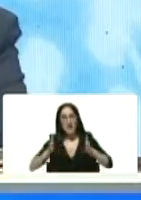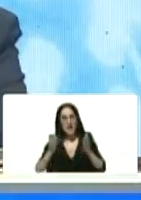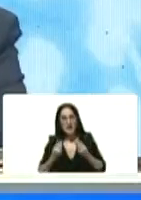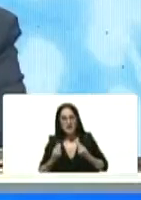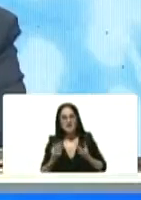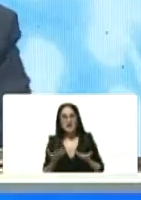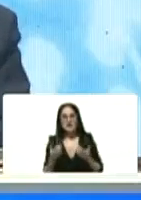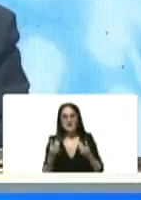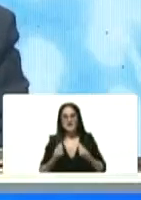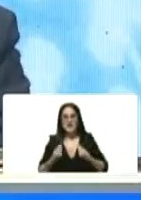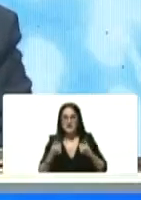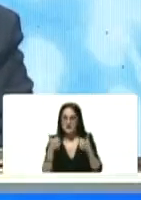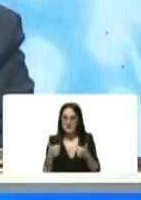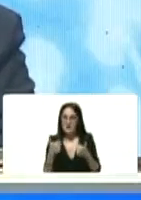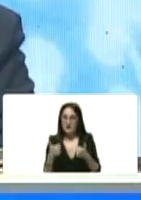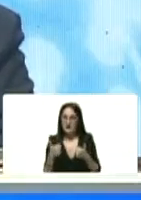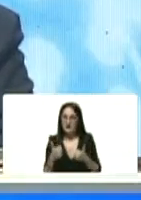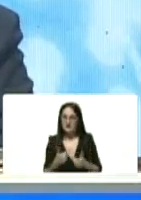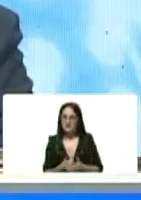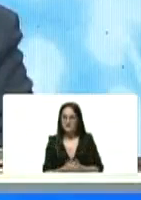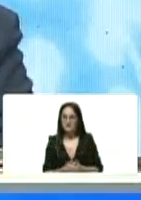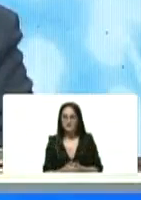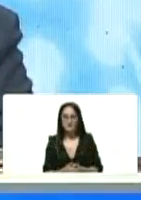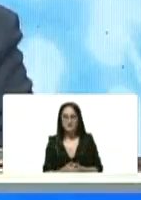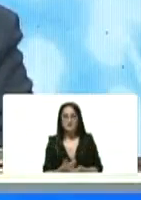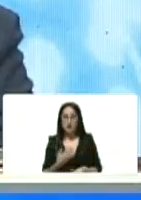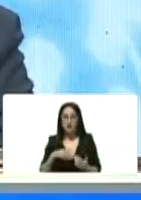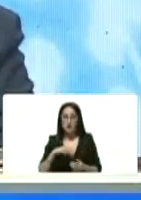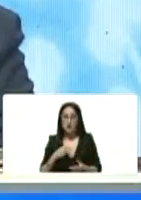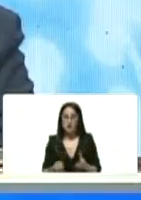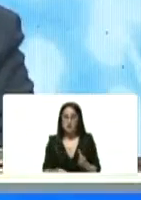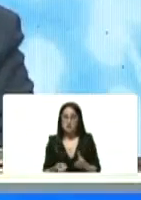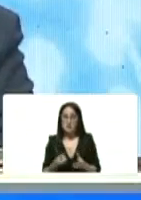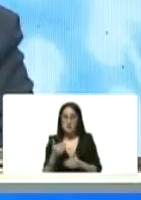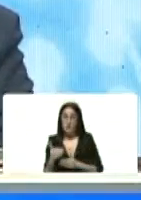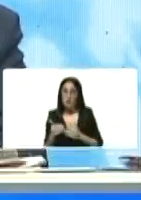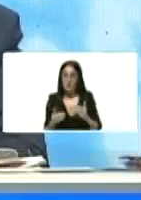al vivir viviendo. Nosotros podemos ir creando